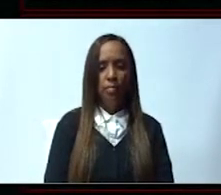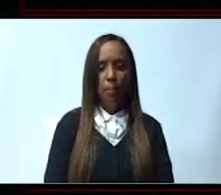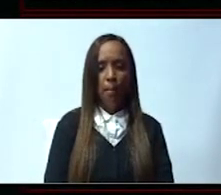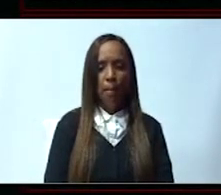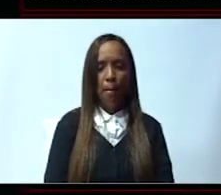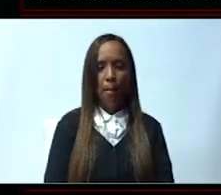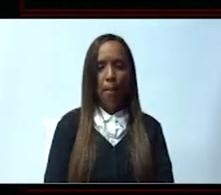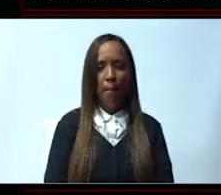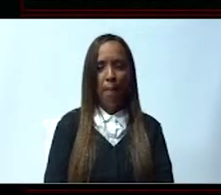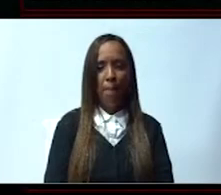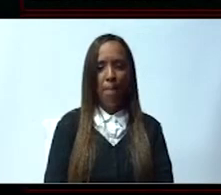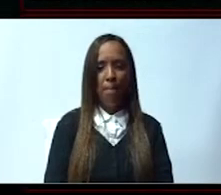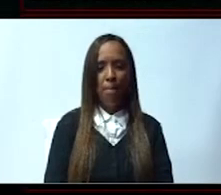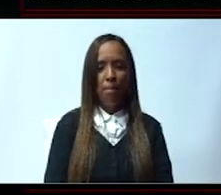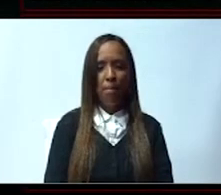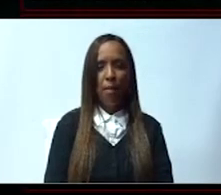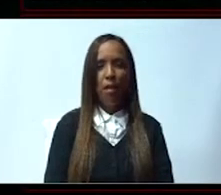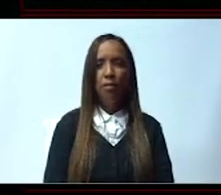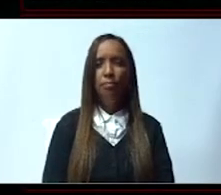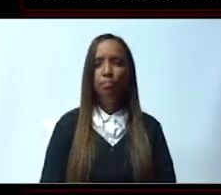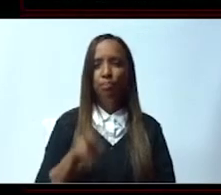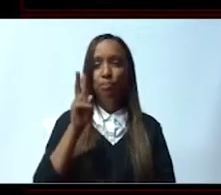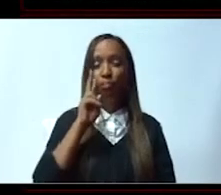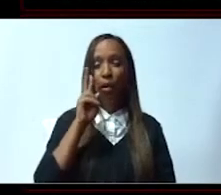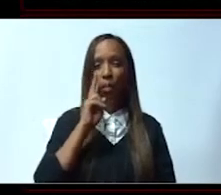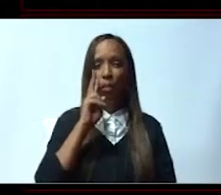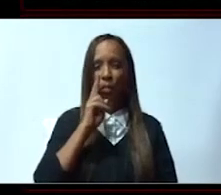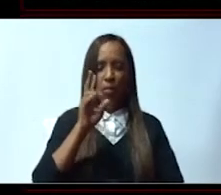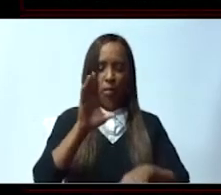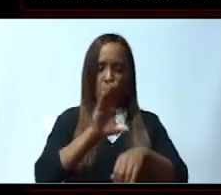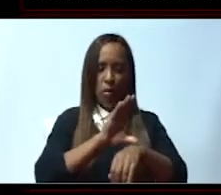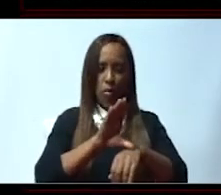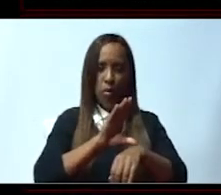qué. Voten, por favor.